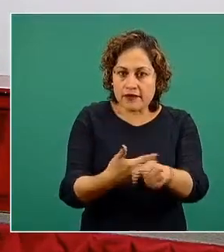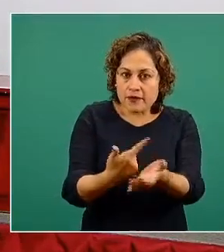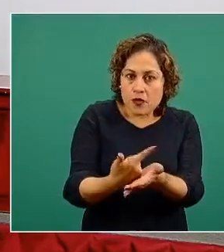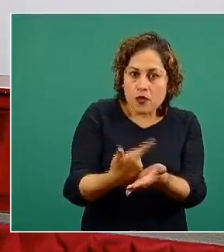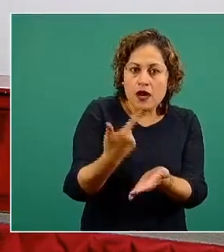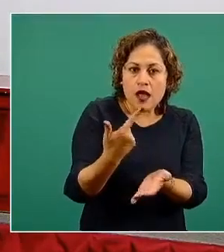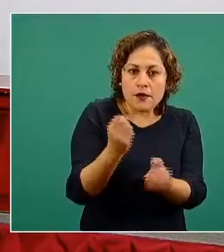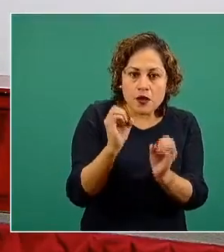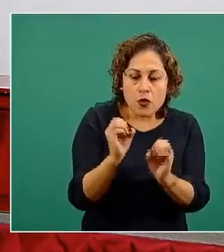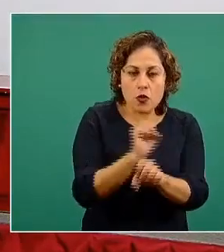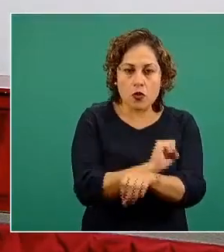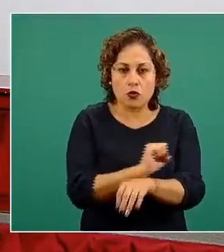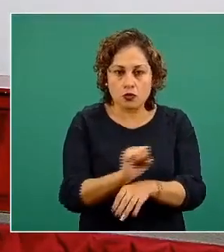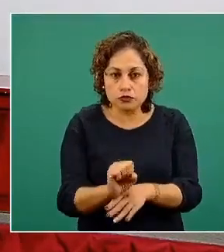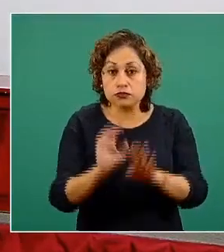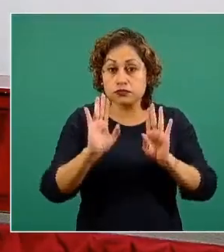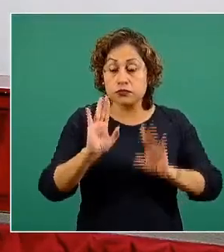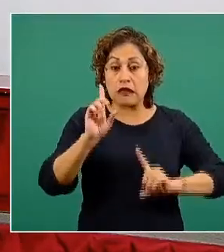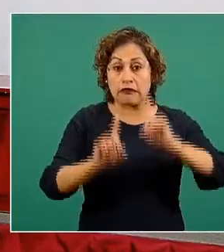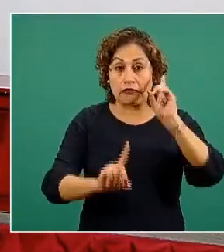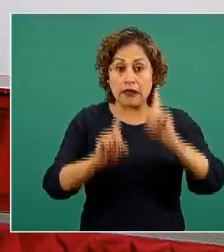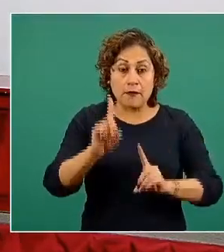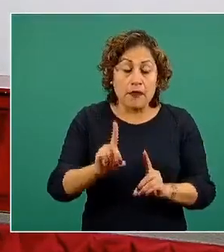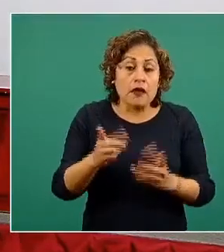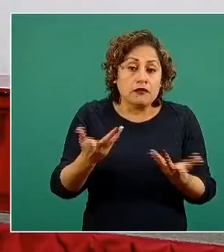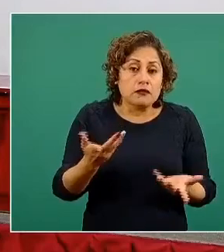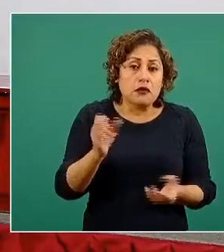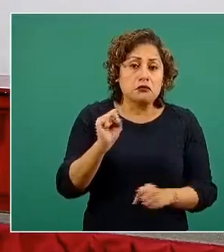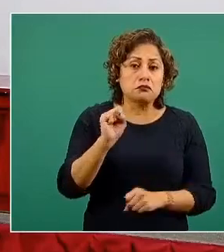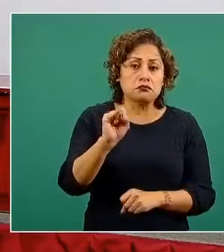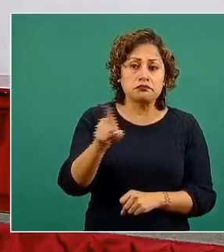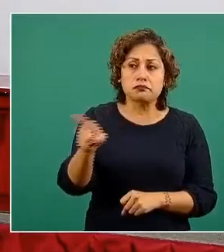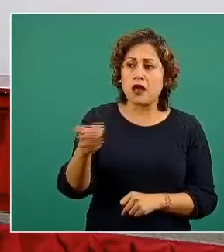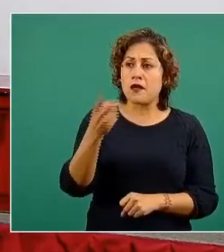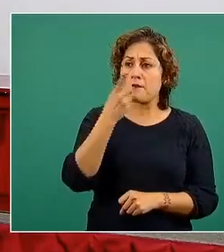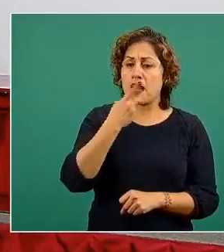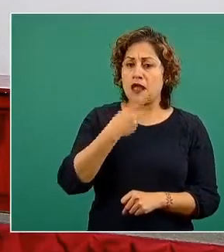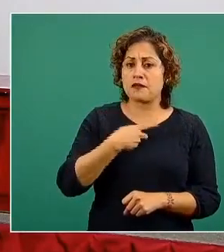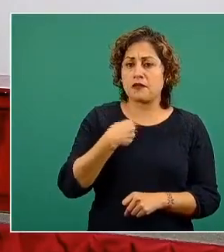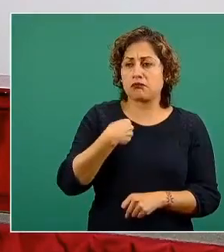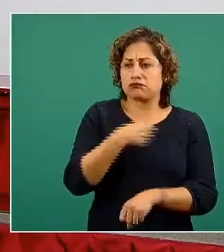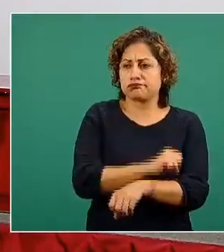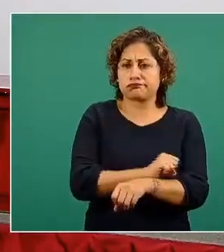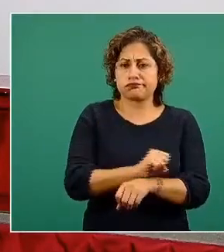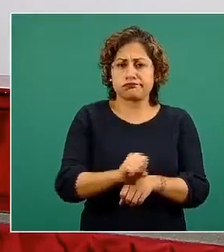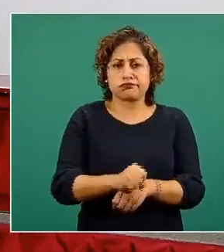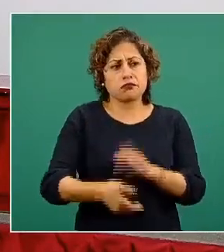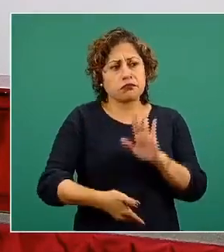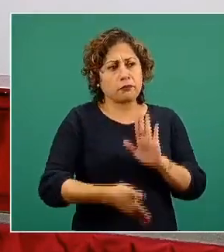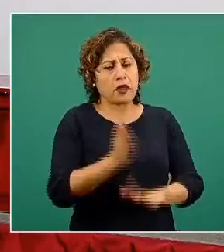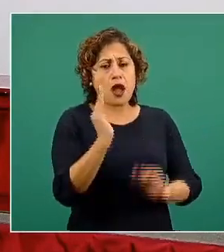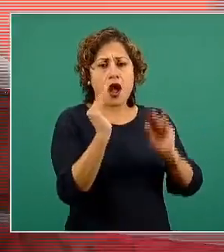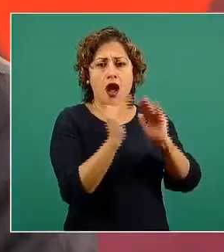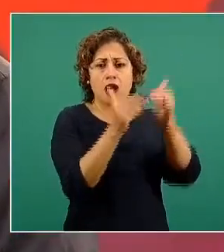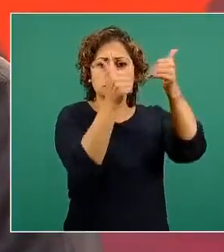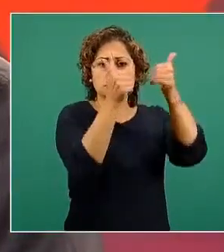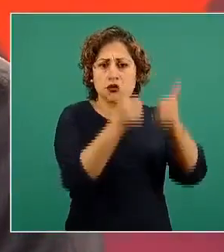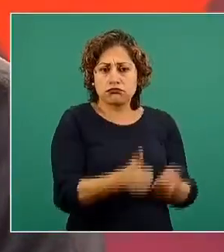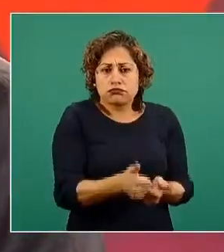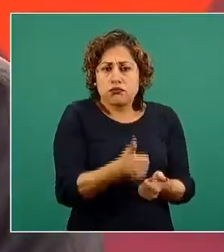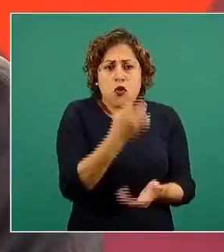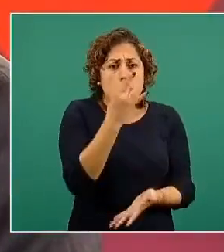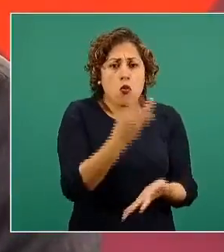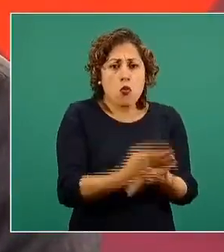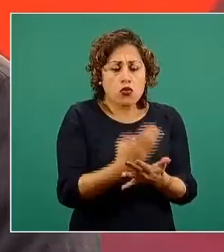real. Puede ser que se decida que en efecto que no está en un estado de gravedad y se pueda monitorear síntomas,